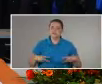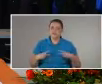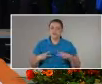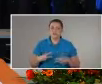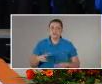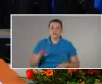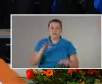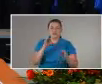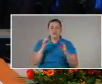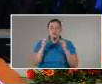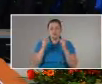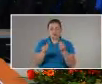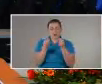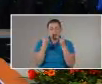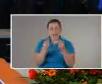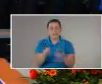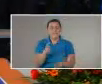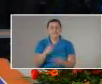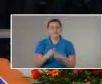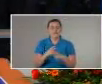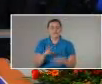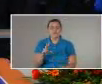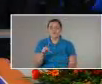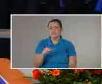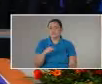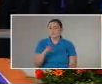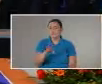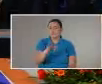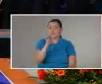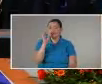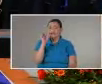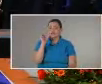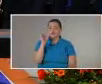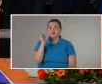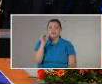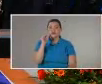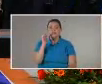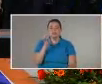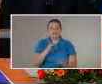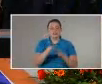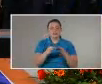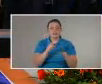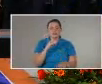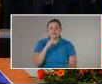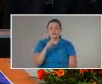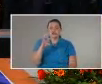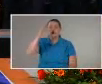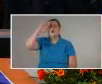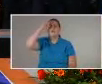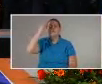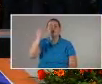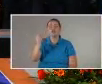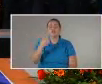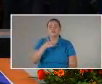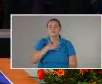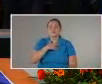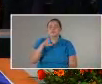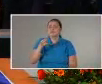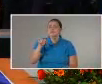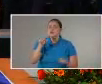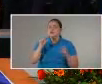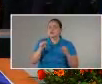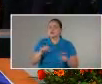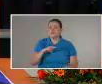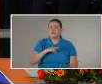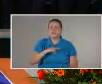Extremadamente difícil, que no le haya explicación. Para el que dijo, ¿y por qué a mí? Para el que dijo, no puede ser que esto me